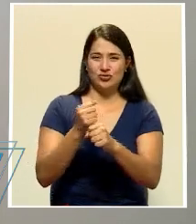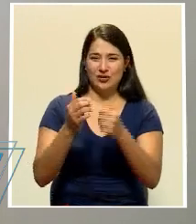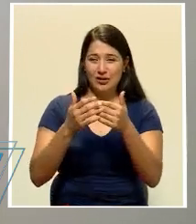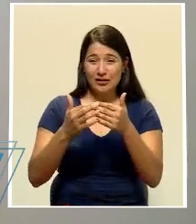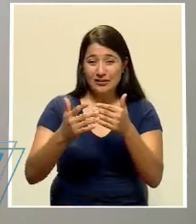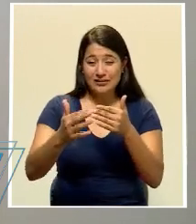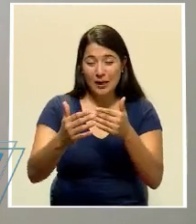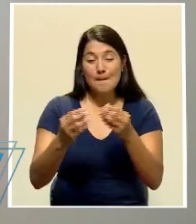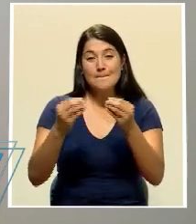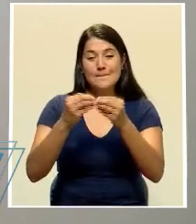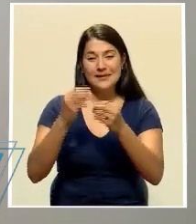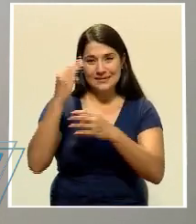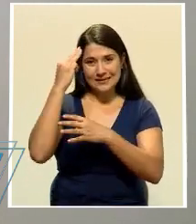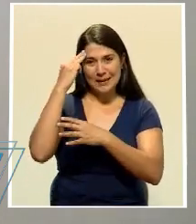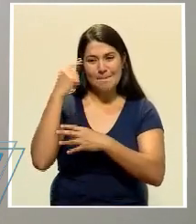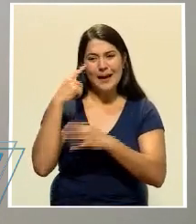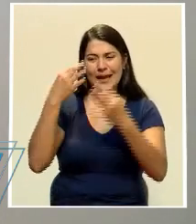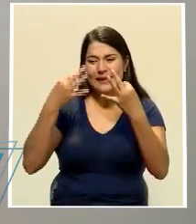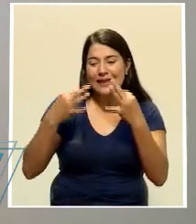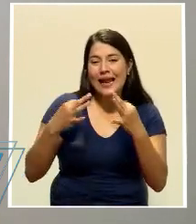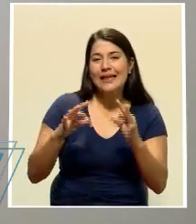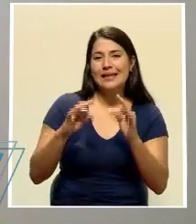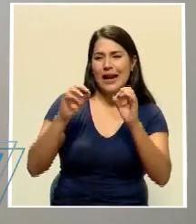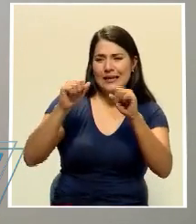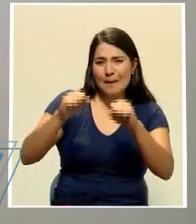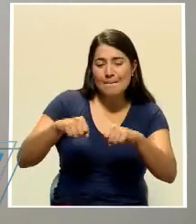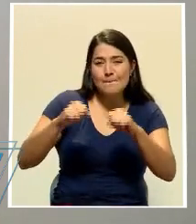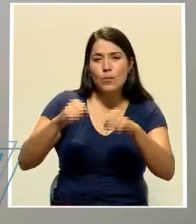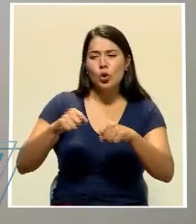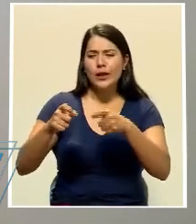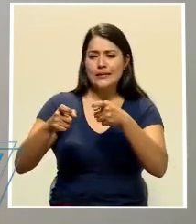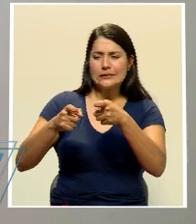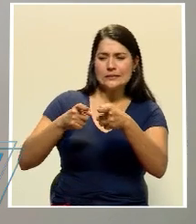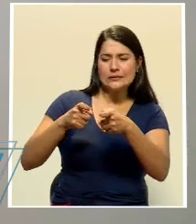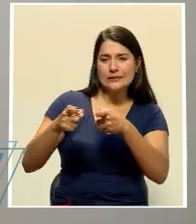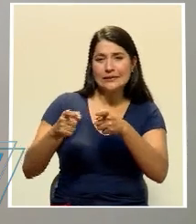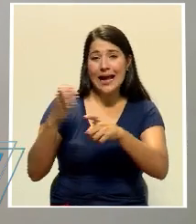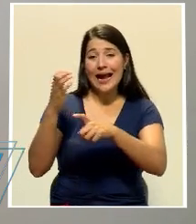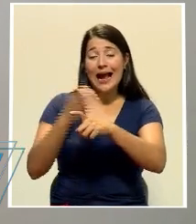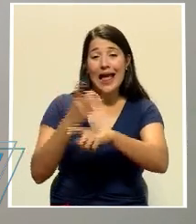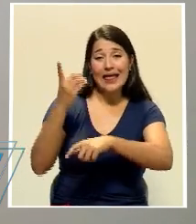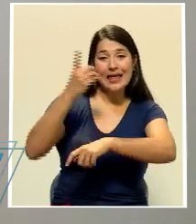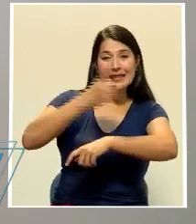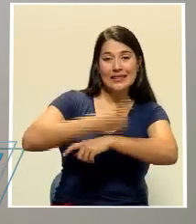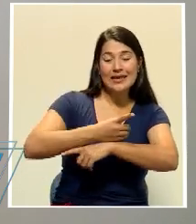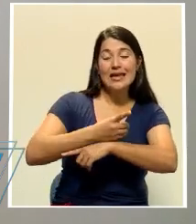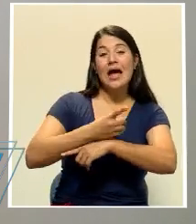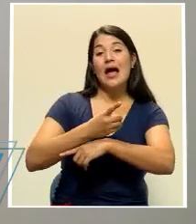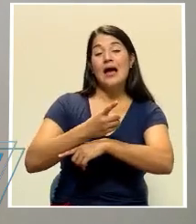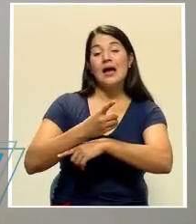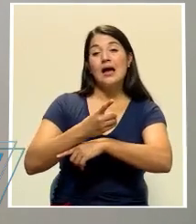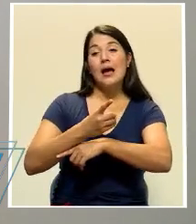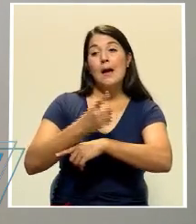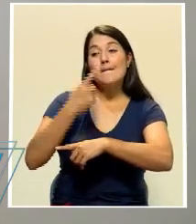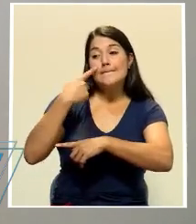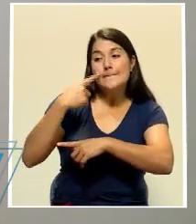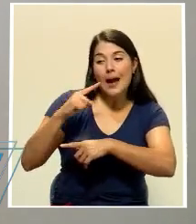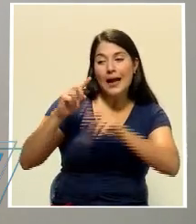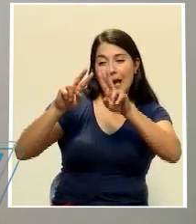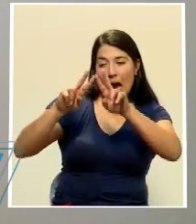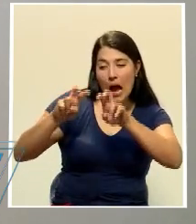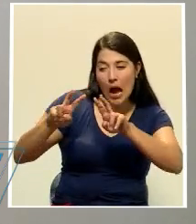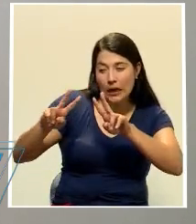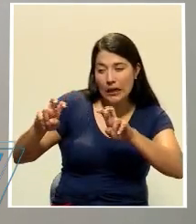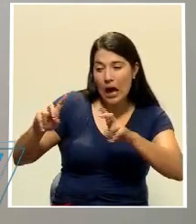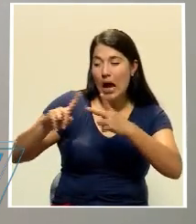de dimensionar y aquilatar cada día en el esfuerzo de información y análisis y opinión autocrítica